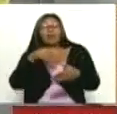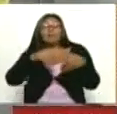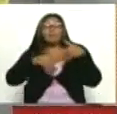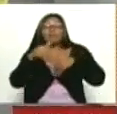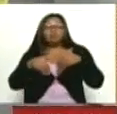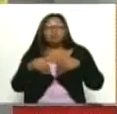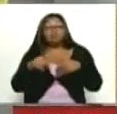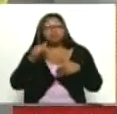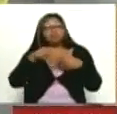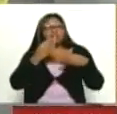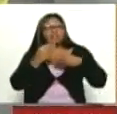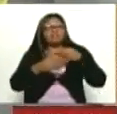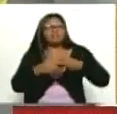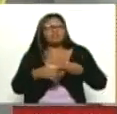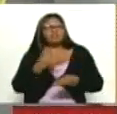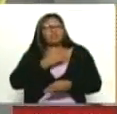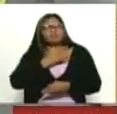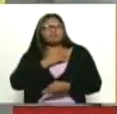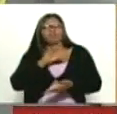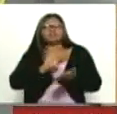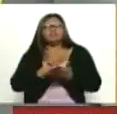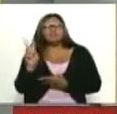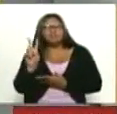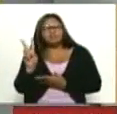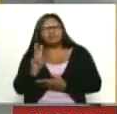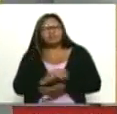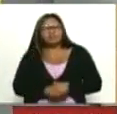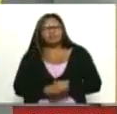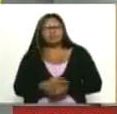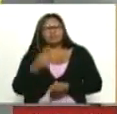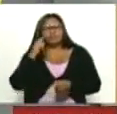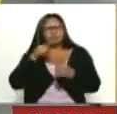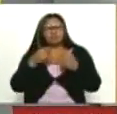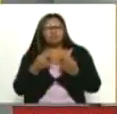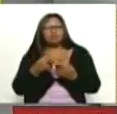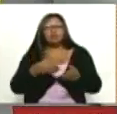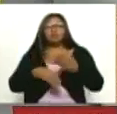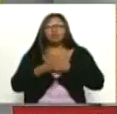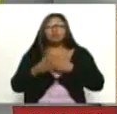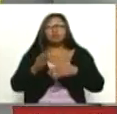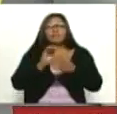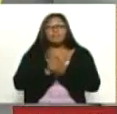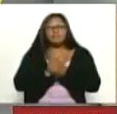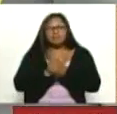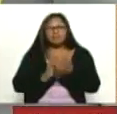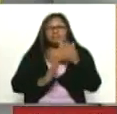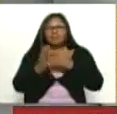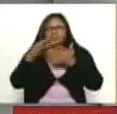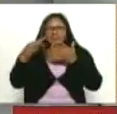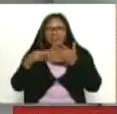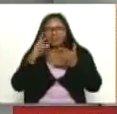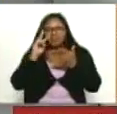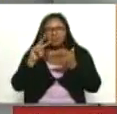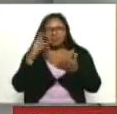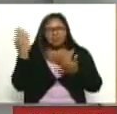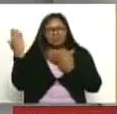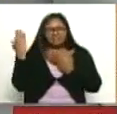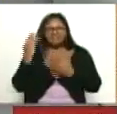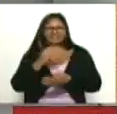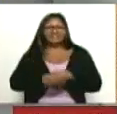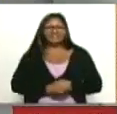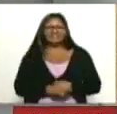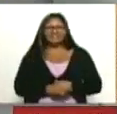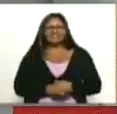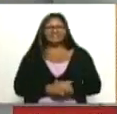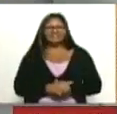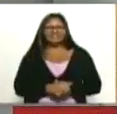de hoy en los espacios de nuestra alma mater. Y ahí continúa nuestra compañera Mariana Mata Dugarte, que nos tiene más detalles al respecto. Mariana, estamos nuevamente contigo.